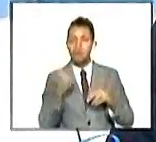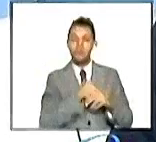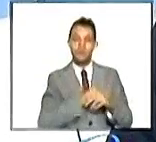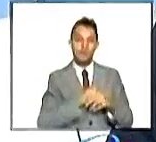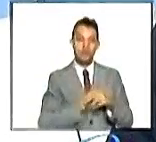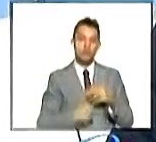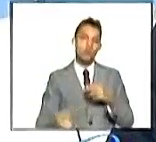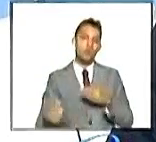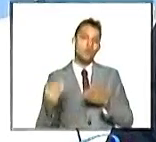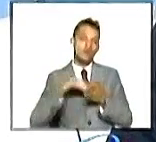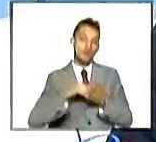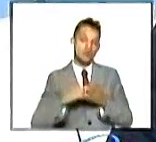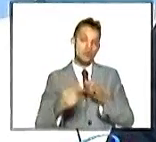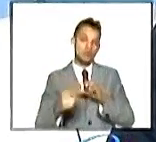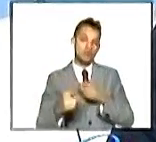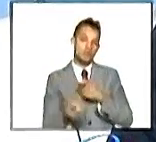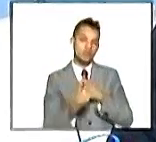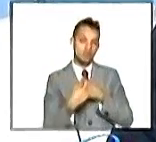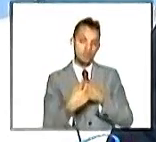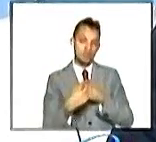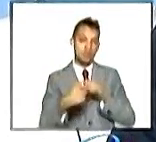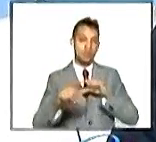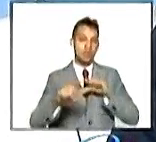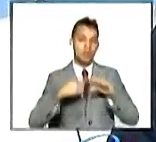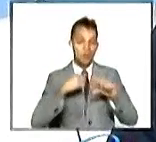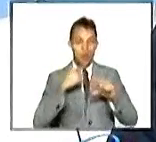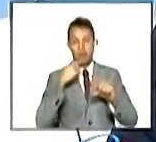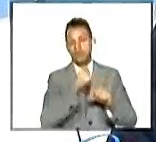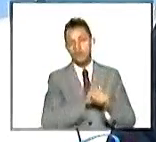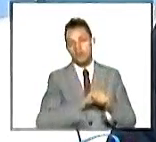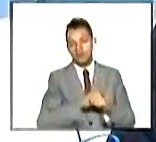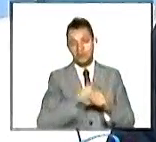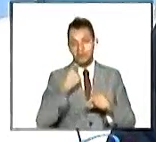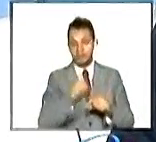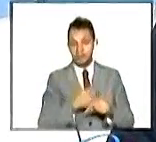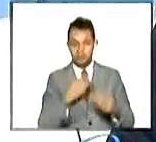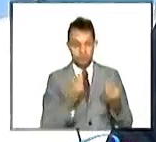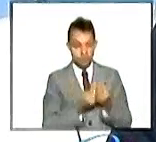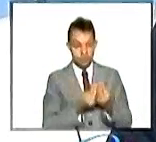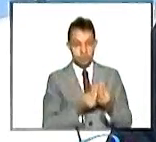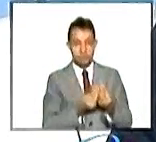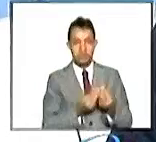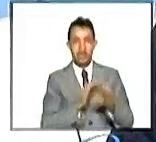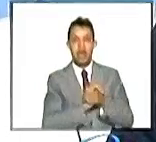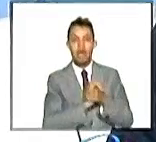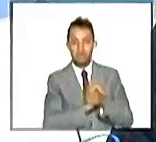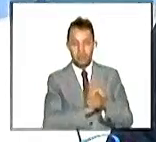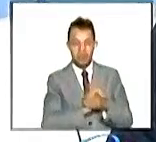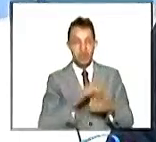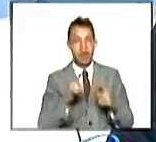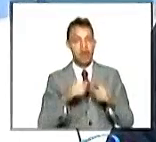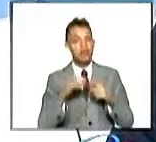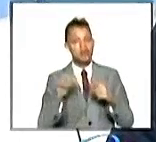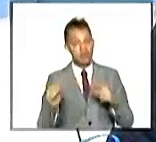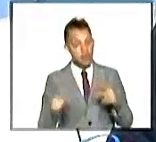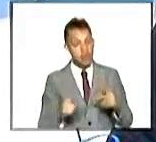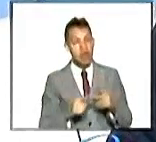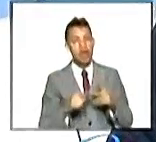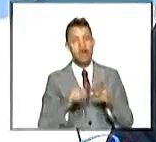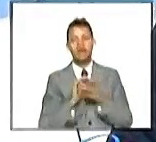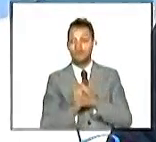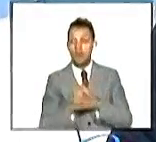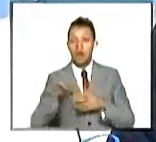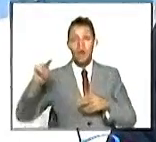escribir y nos dijera quién le dijo que tiene artritis. ¿La amiga, la vecina, la tía, la amiga del